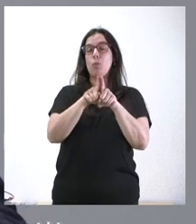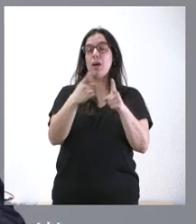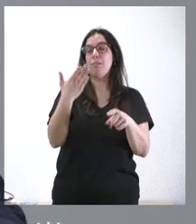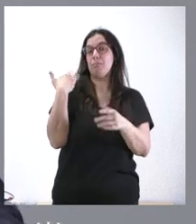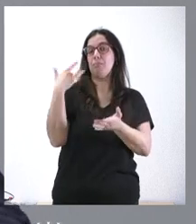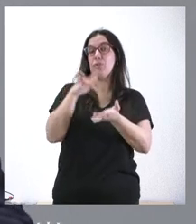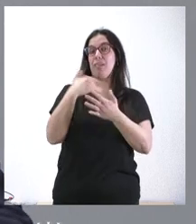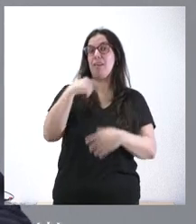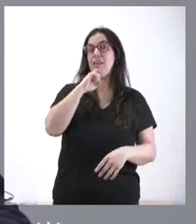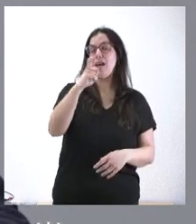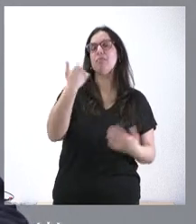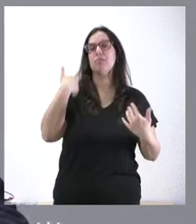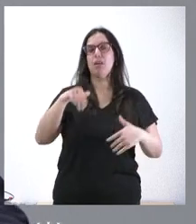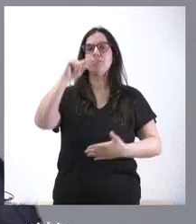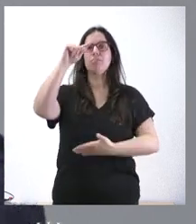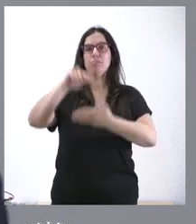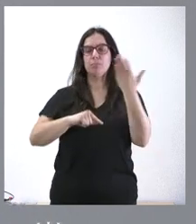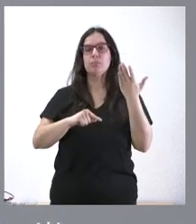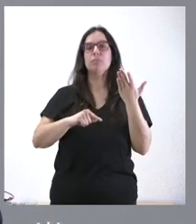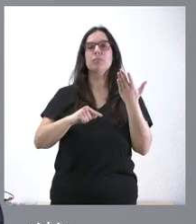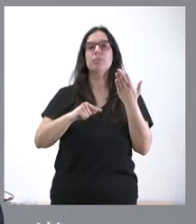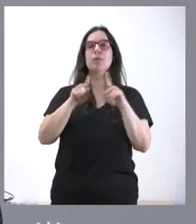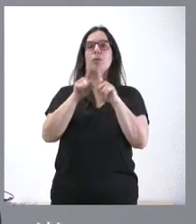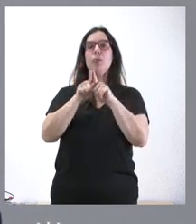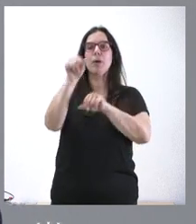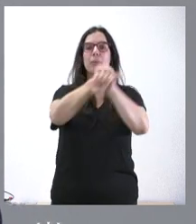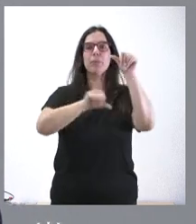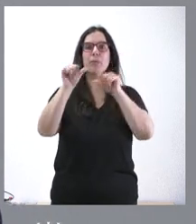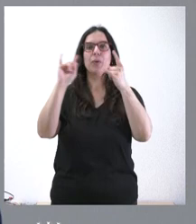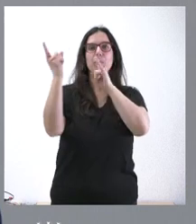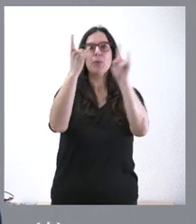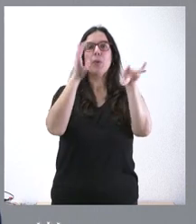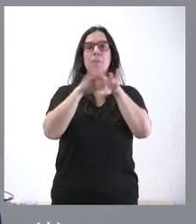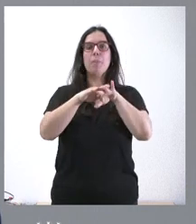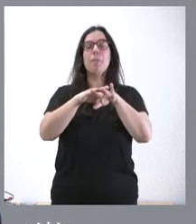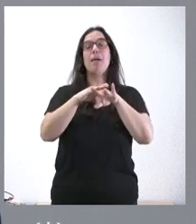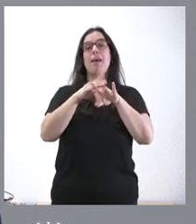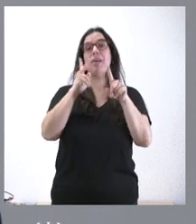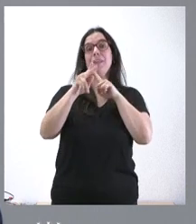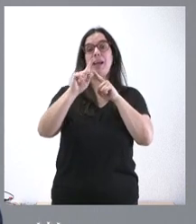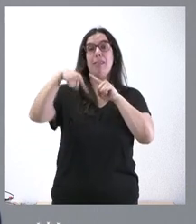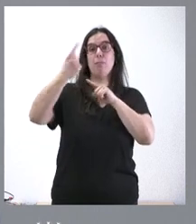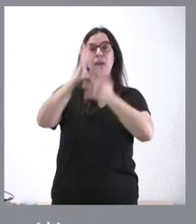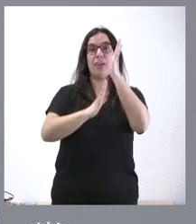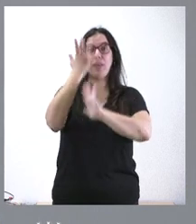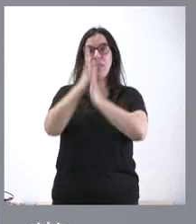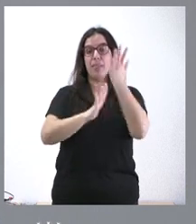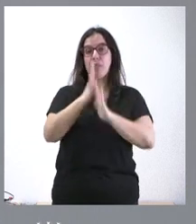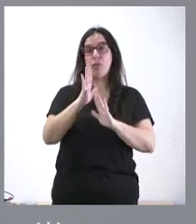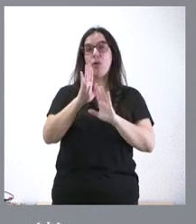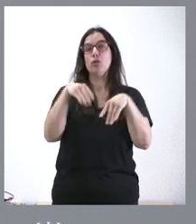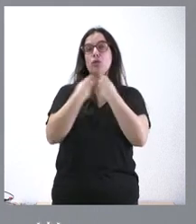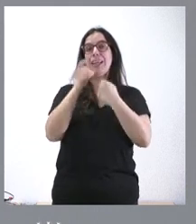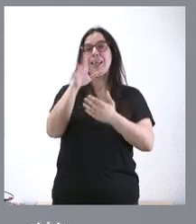anticipaba a la contratación de tratamientos selvícolas preventivos de incendios en diversas provincias de Castilla de León por un importe superior a los 15 millones de